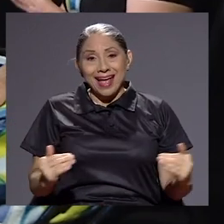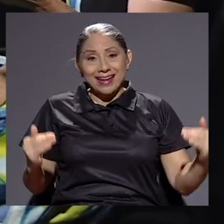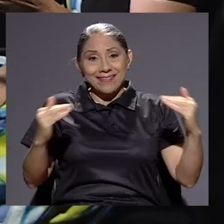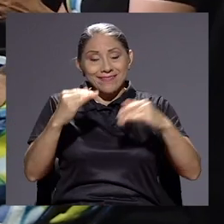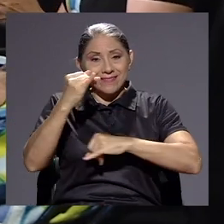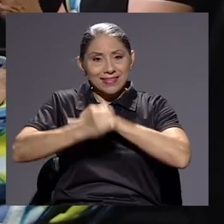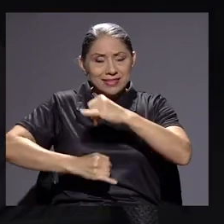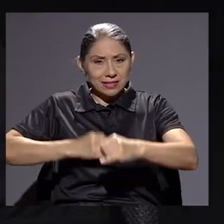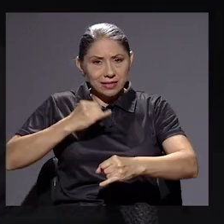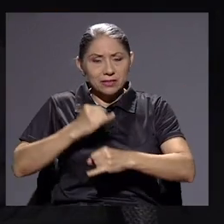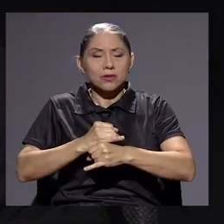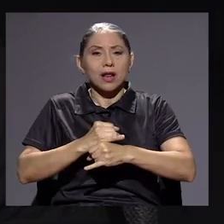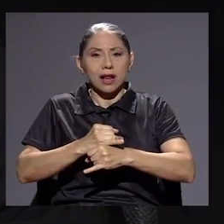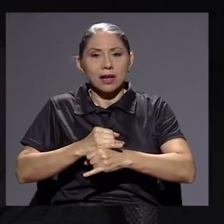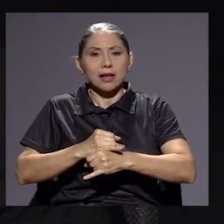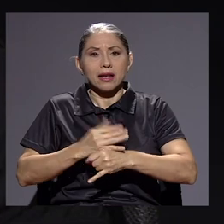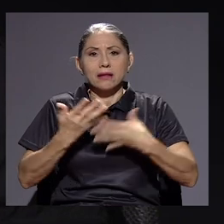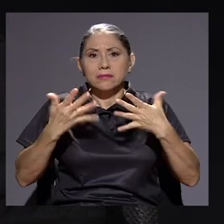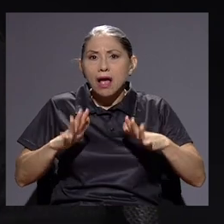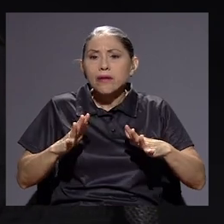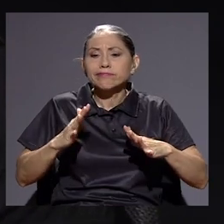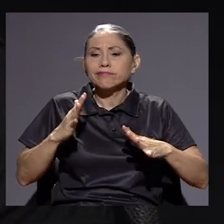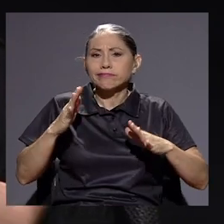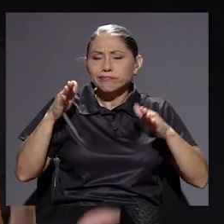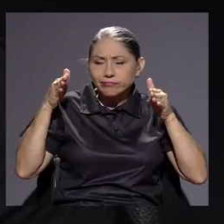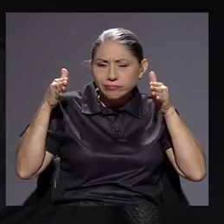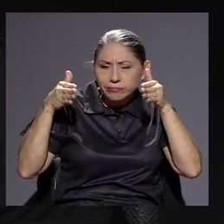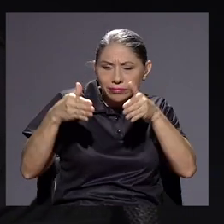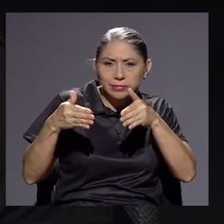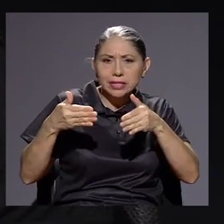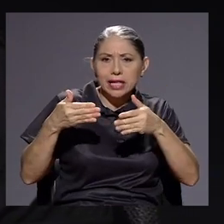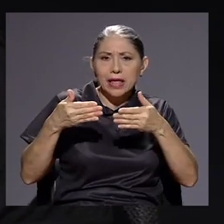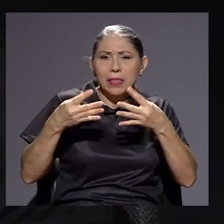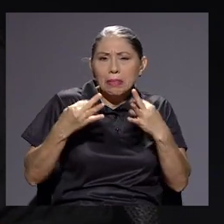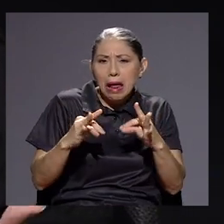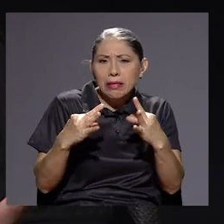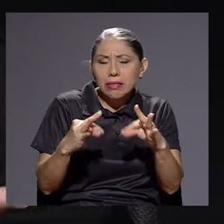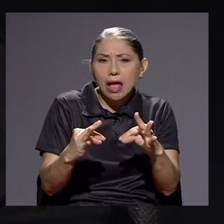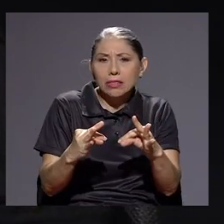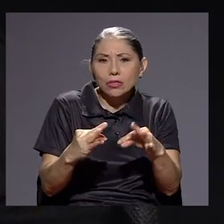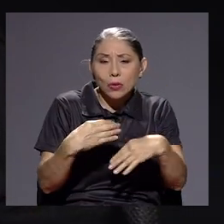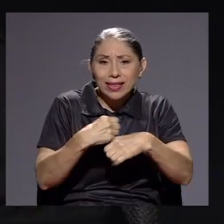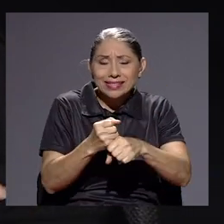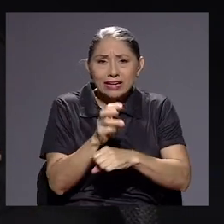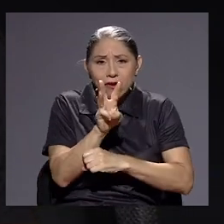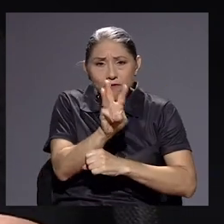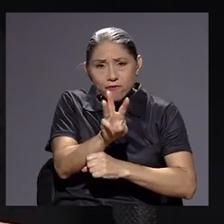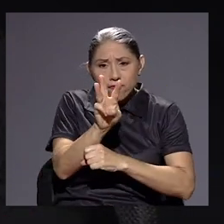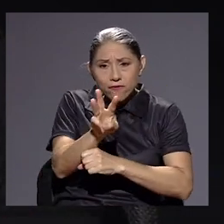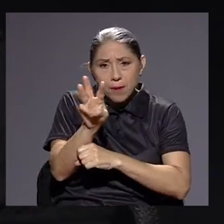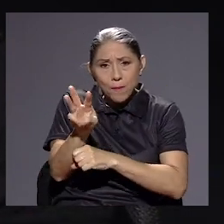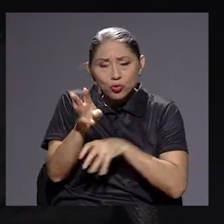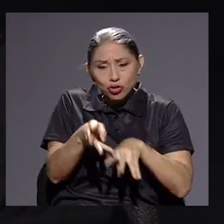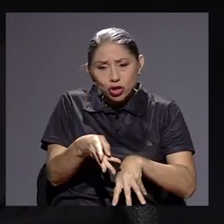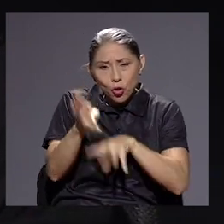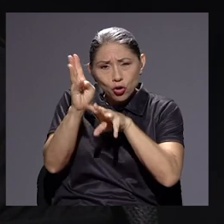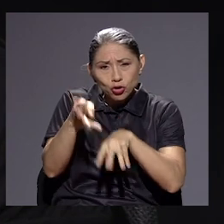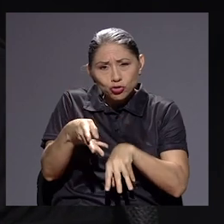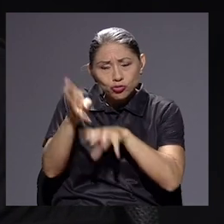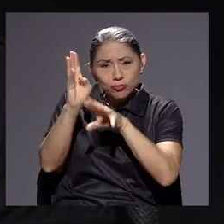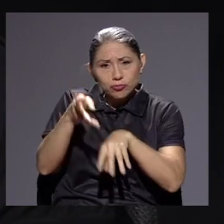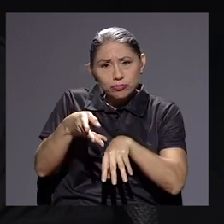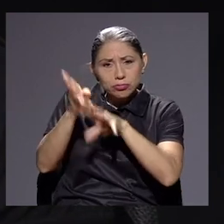internacional se está gestionando, se está tratando de crear repositorios justamente de este tipo de